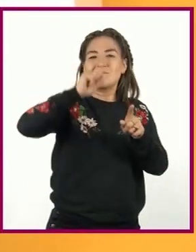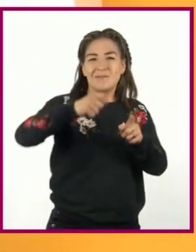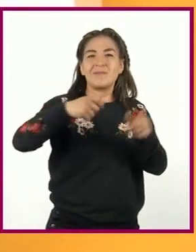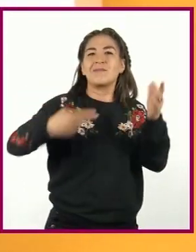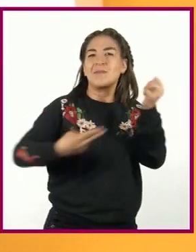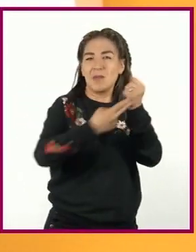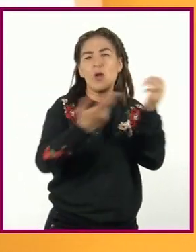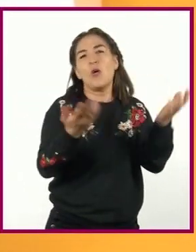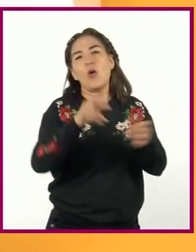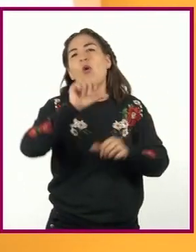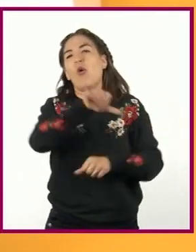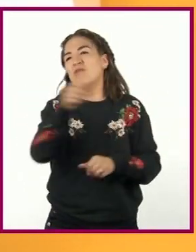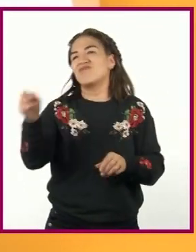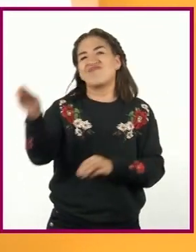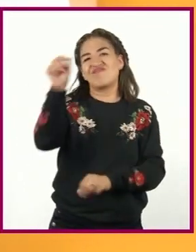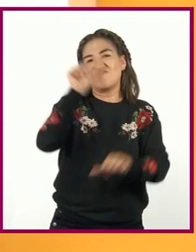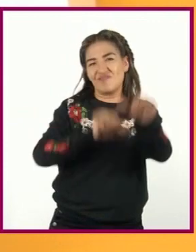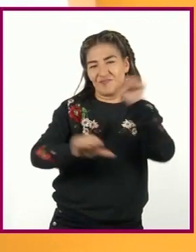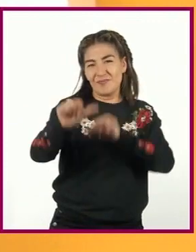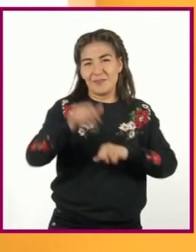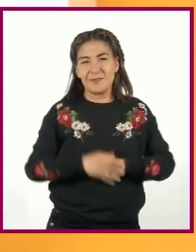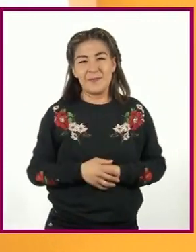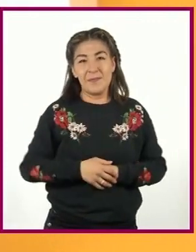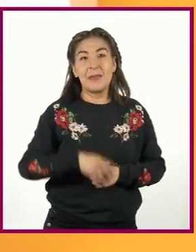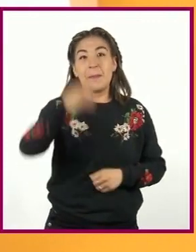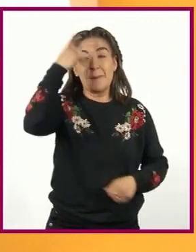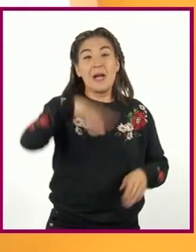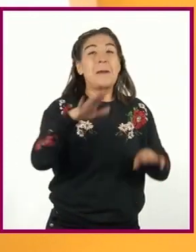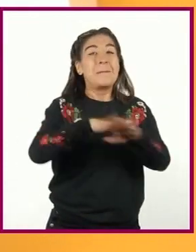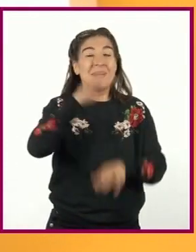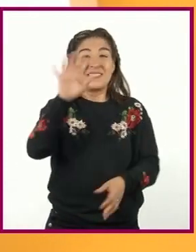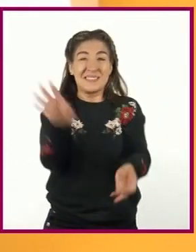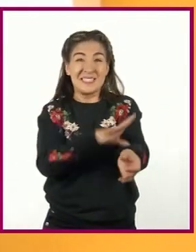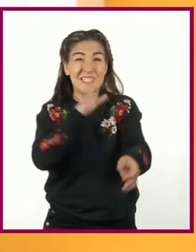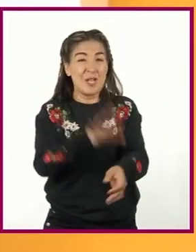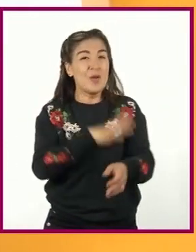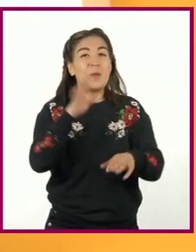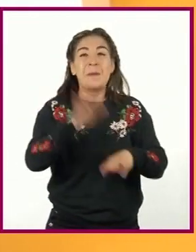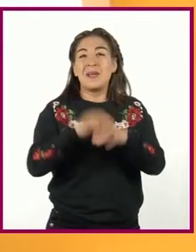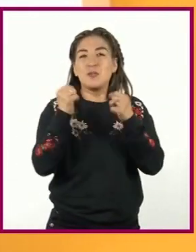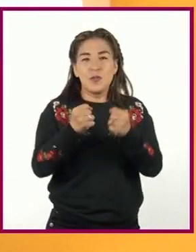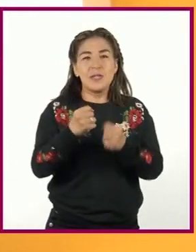Para una demanda eléctrica mucho más grande, la energía debe generarse y